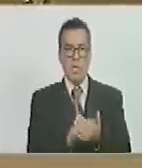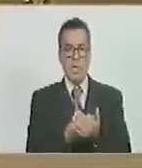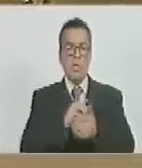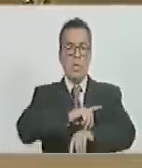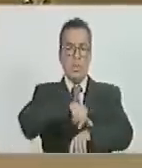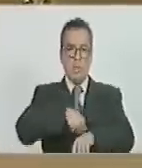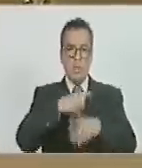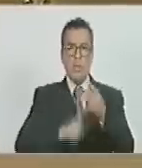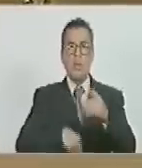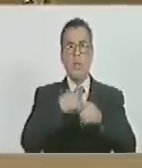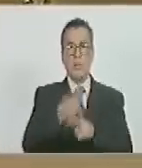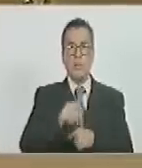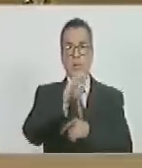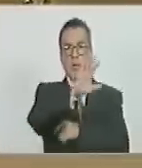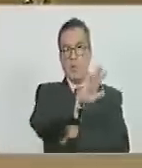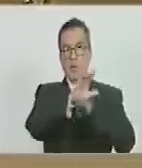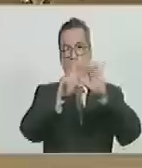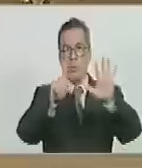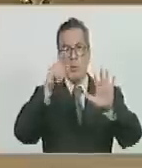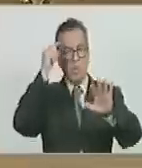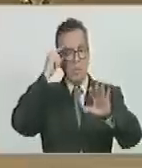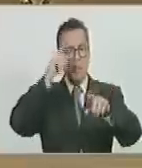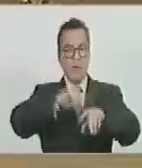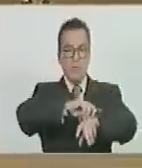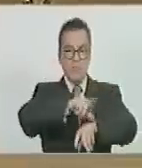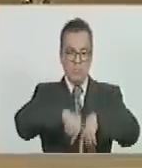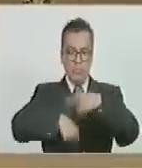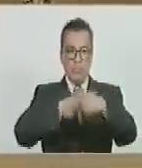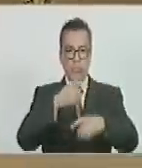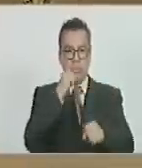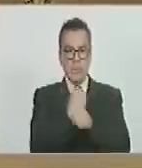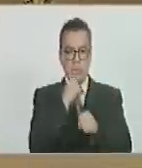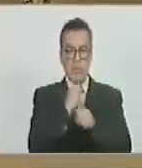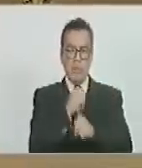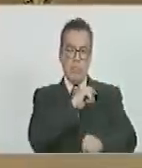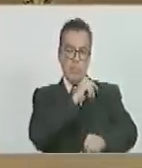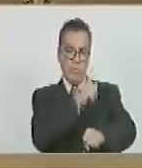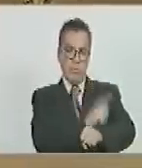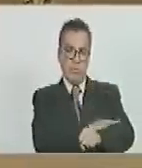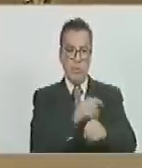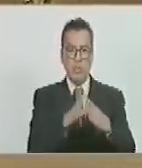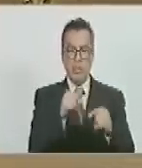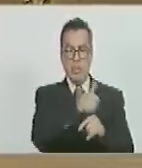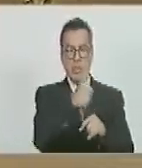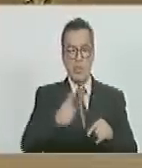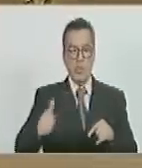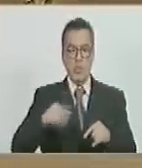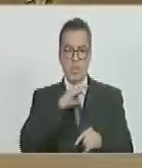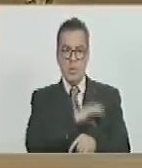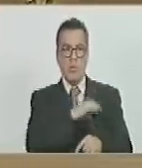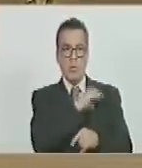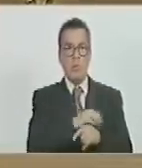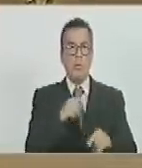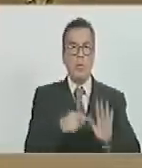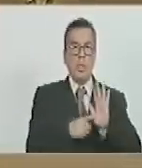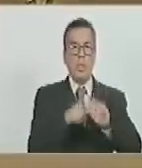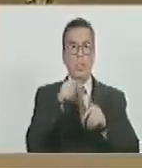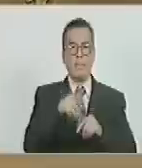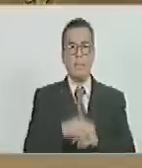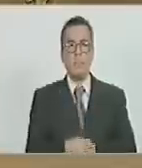luego de 56 días continuos de trabajo arduo, a todos los integrantes del Comité de